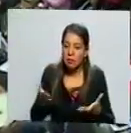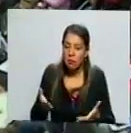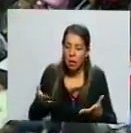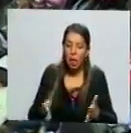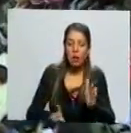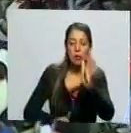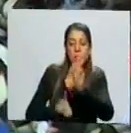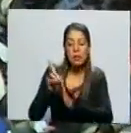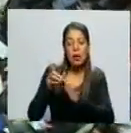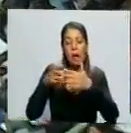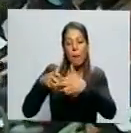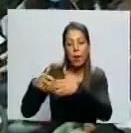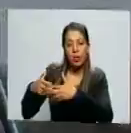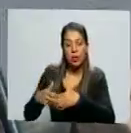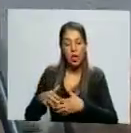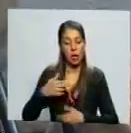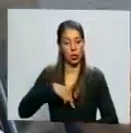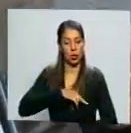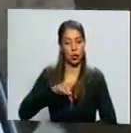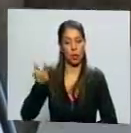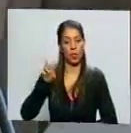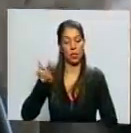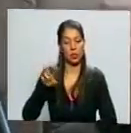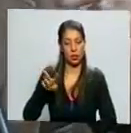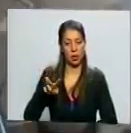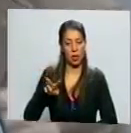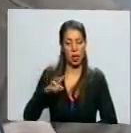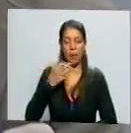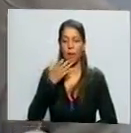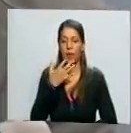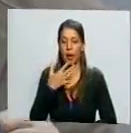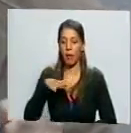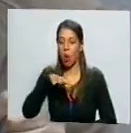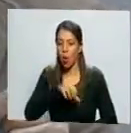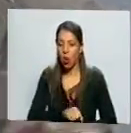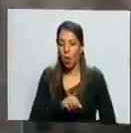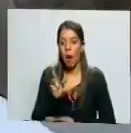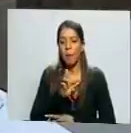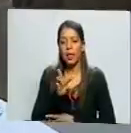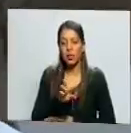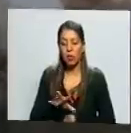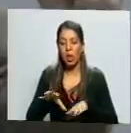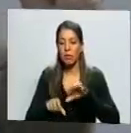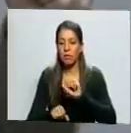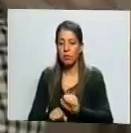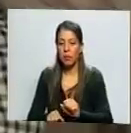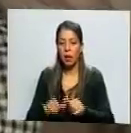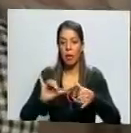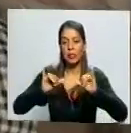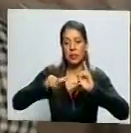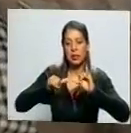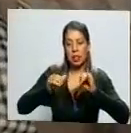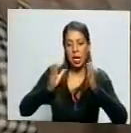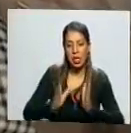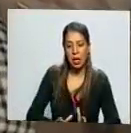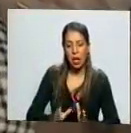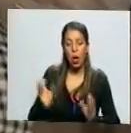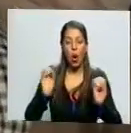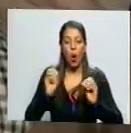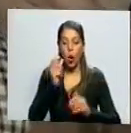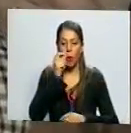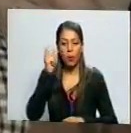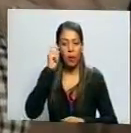nacional, donde estamos priorizando el compre venezolano, el que los ingenieros, las ingenieras